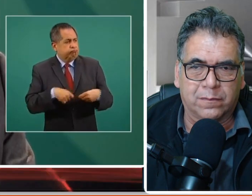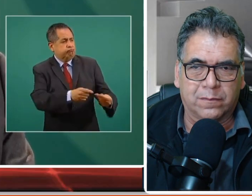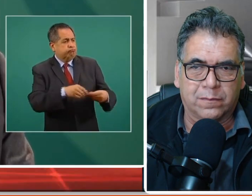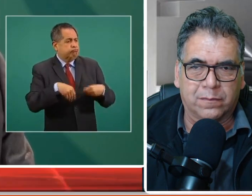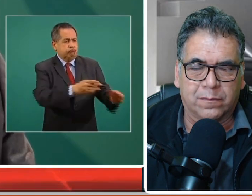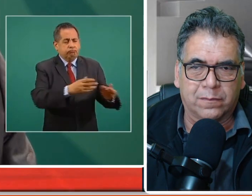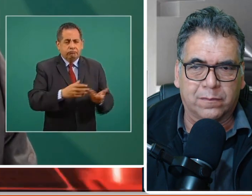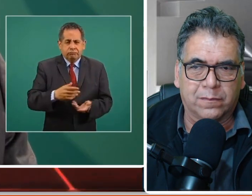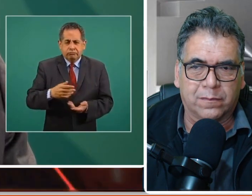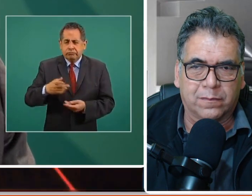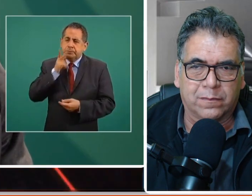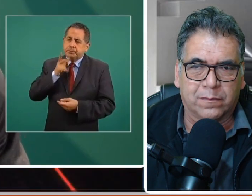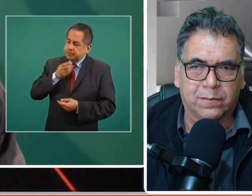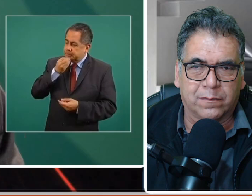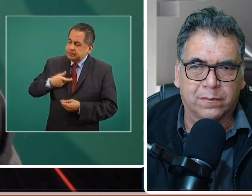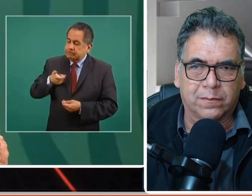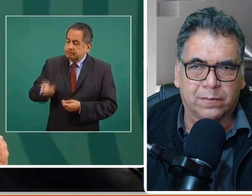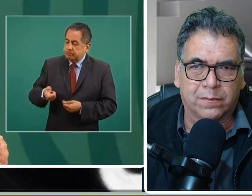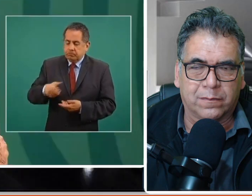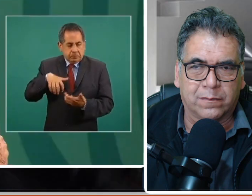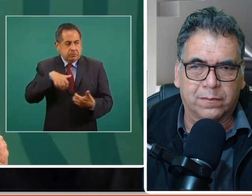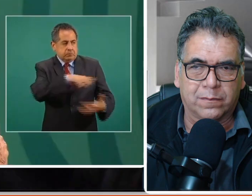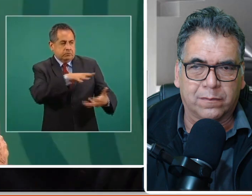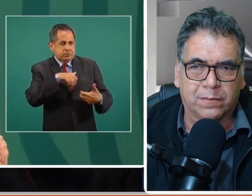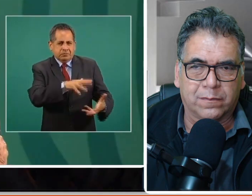mercado internacional,